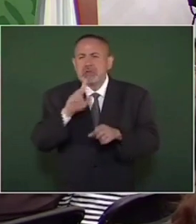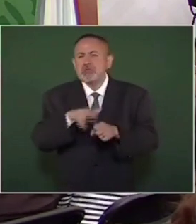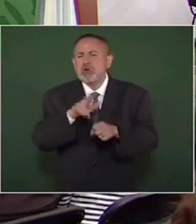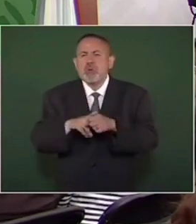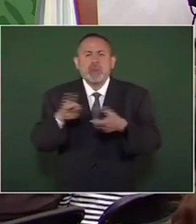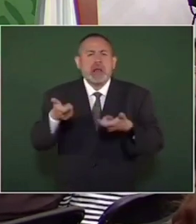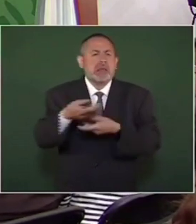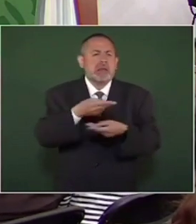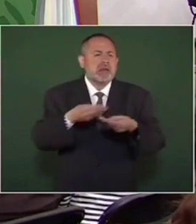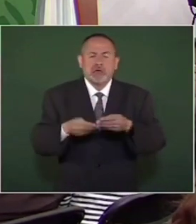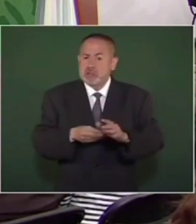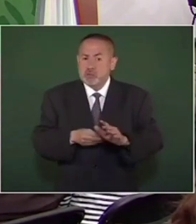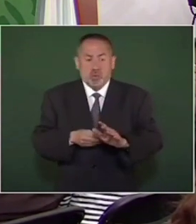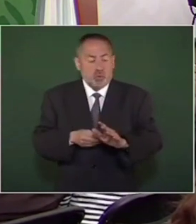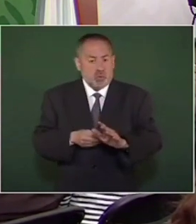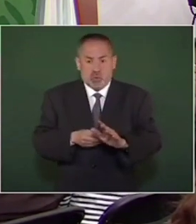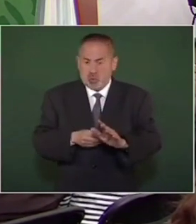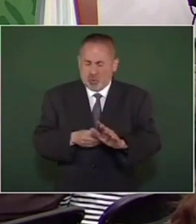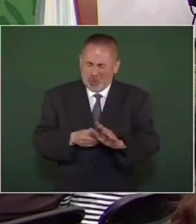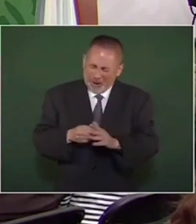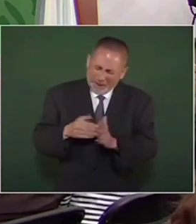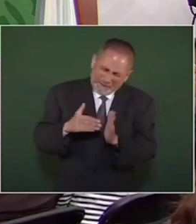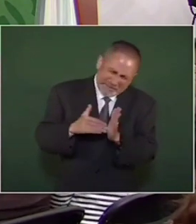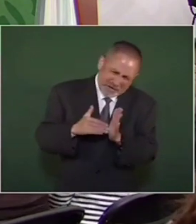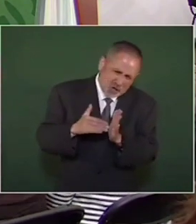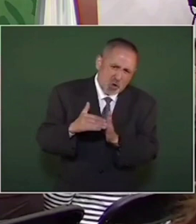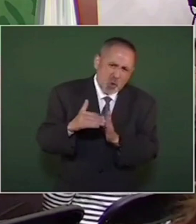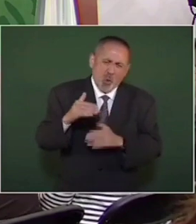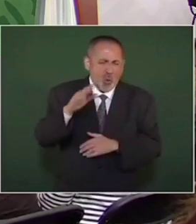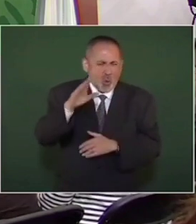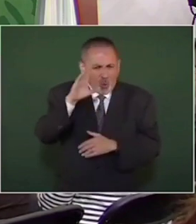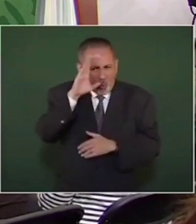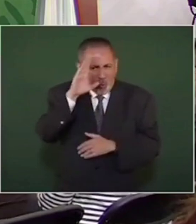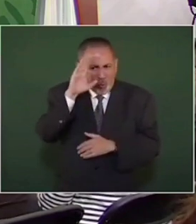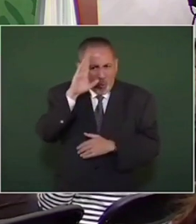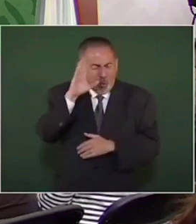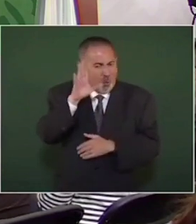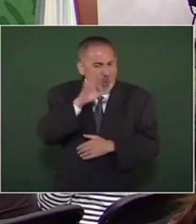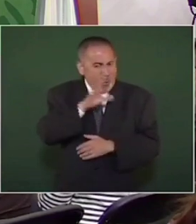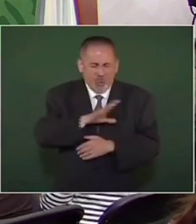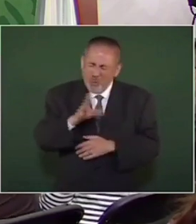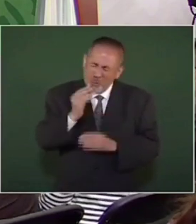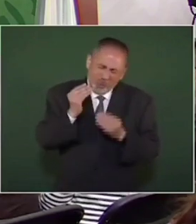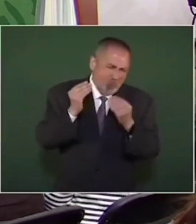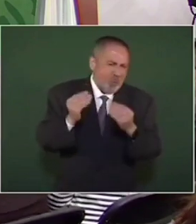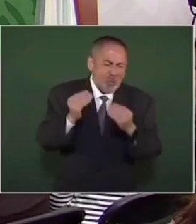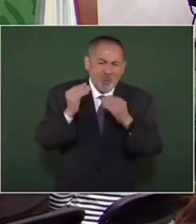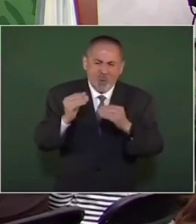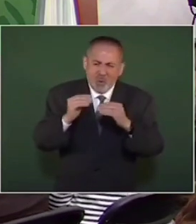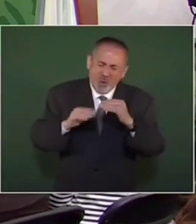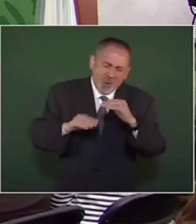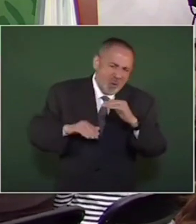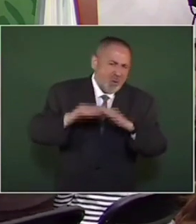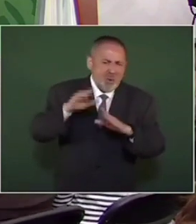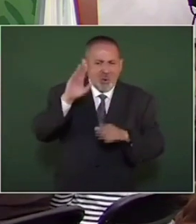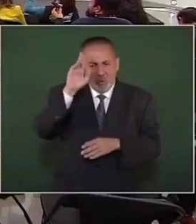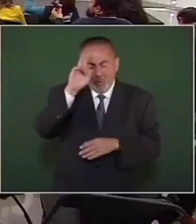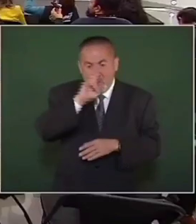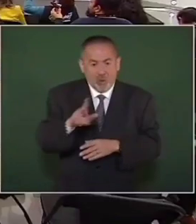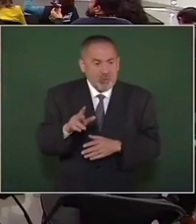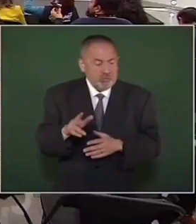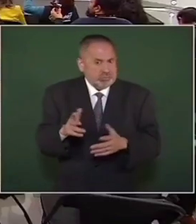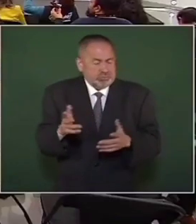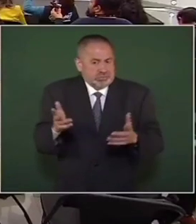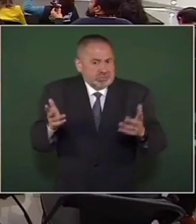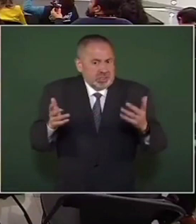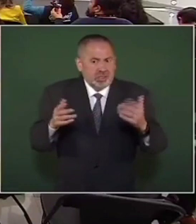en las tramas corruptas no estas son cosas muy altas tan altas